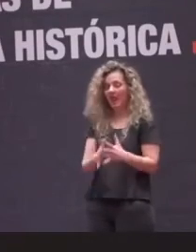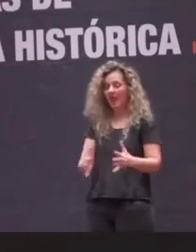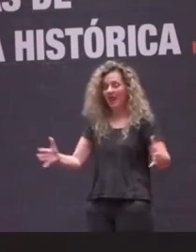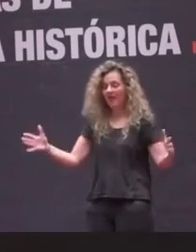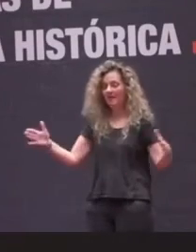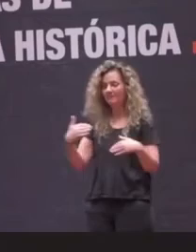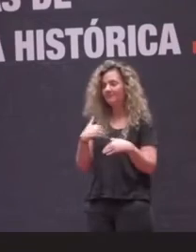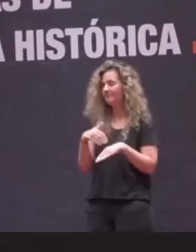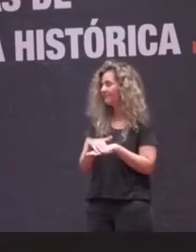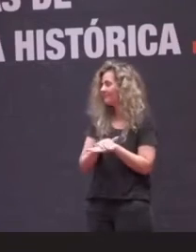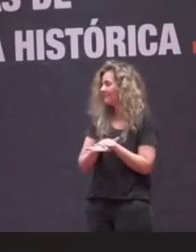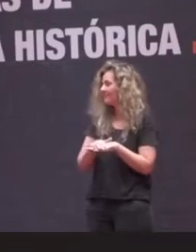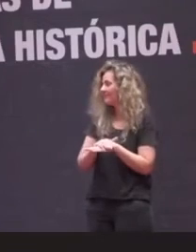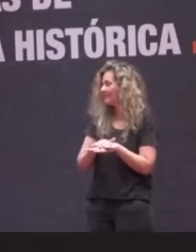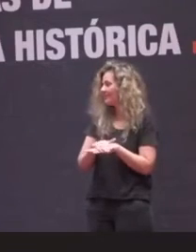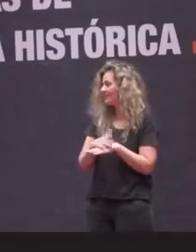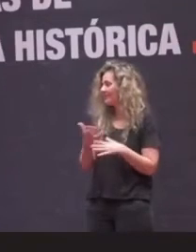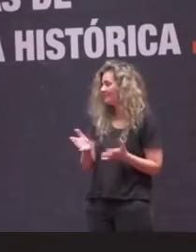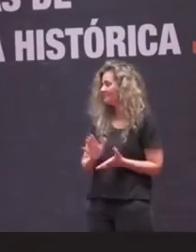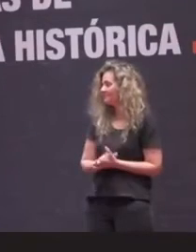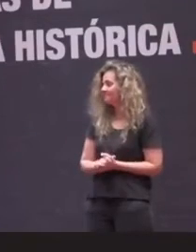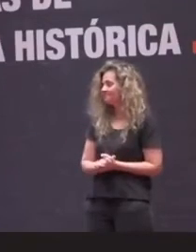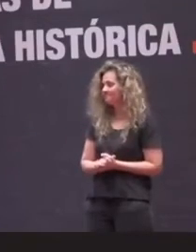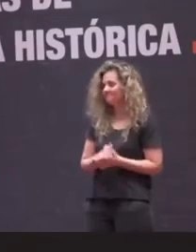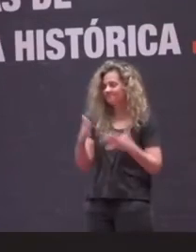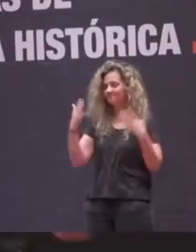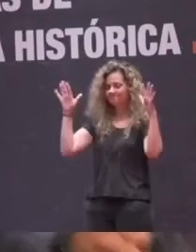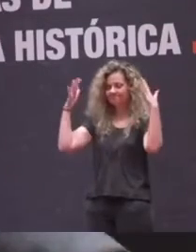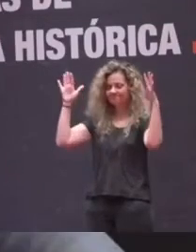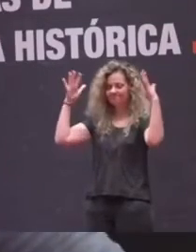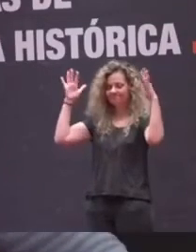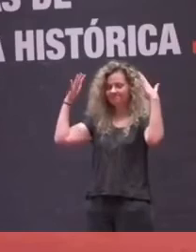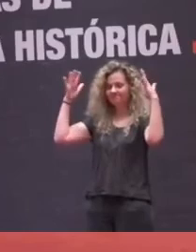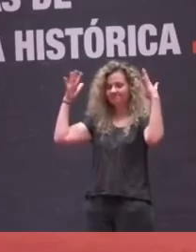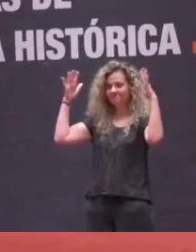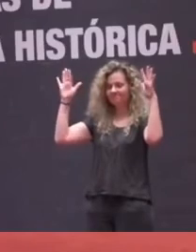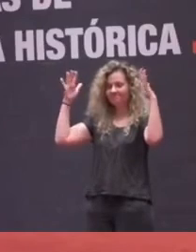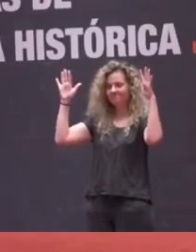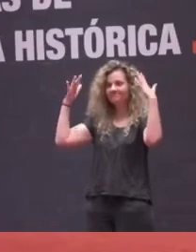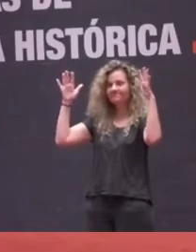demasiado. Eu vou falar 15 minutos, pero nada máis. Vale.